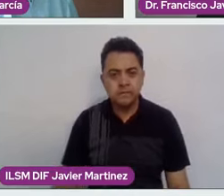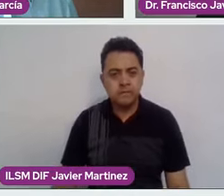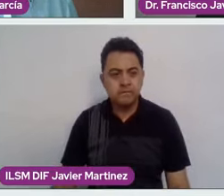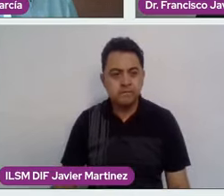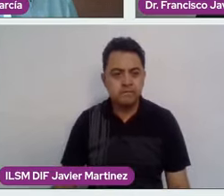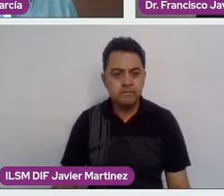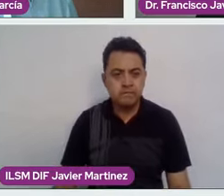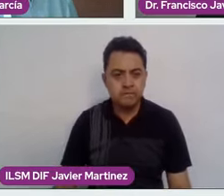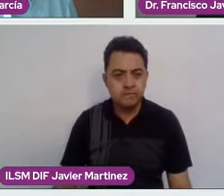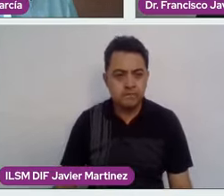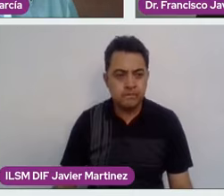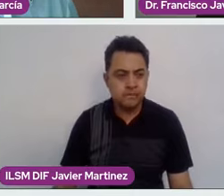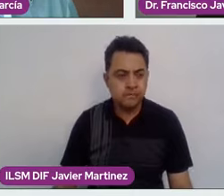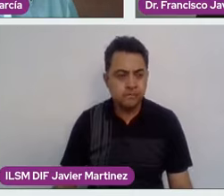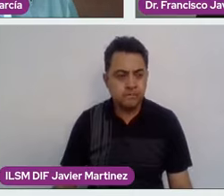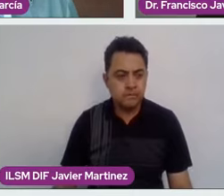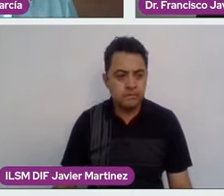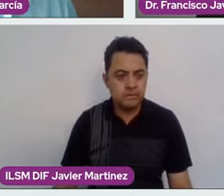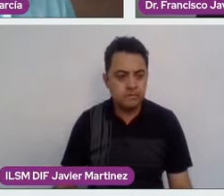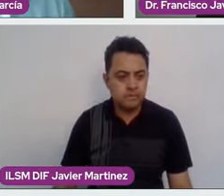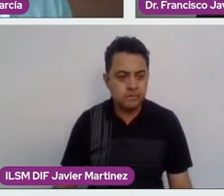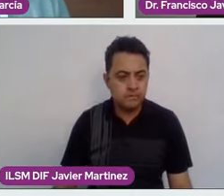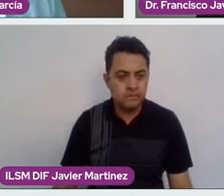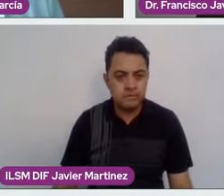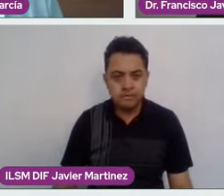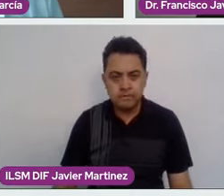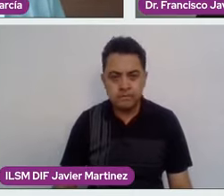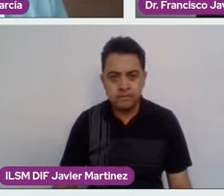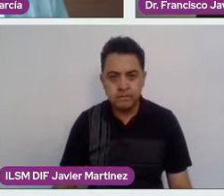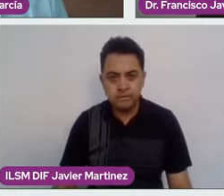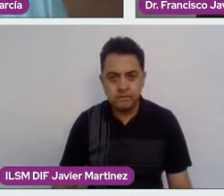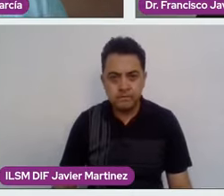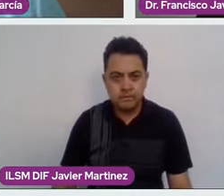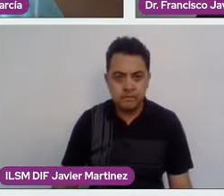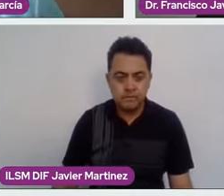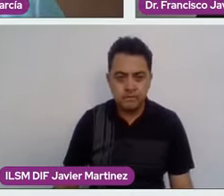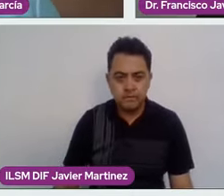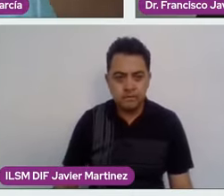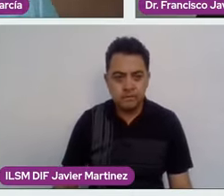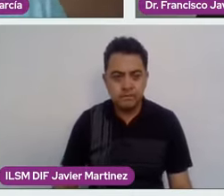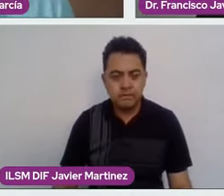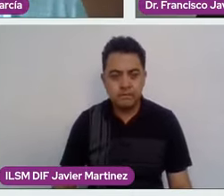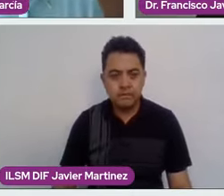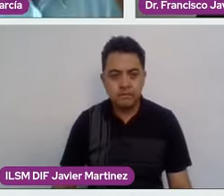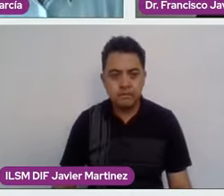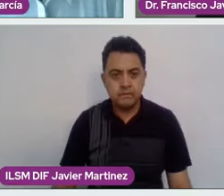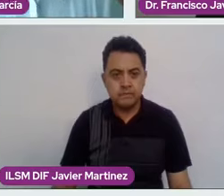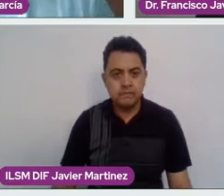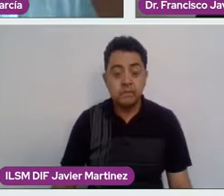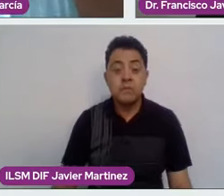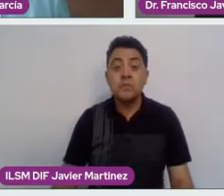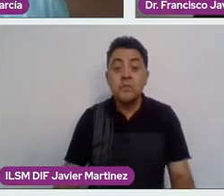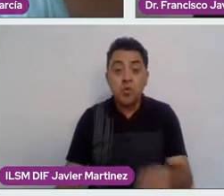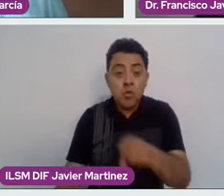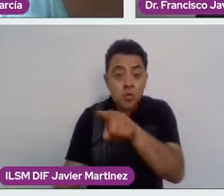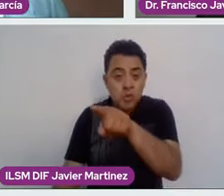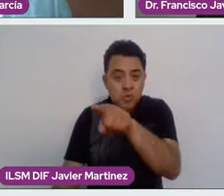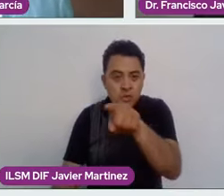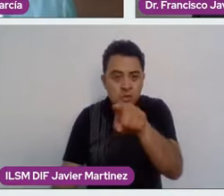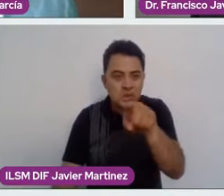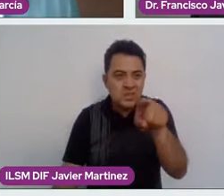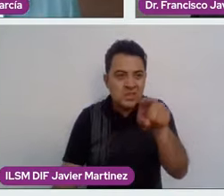A ver. A ver, veamos si es posible. Hoy, querida audiencia, estaremos